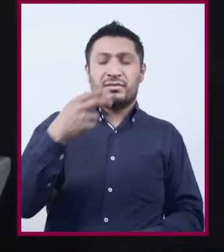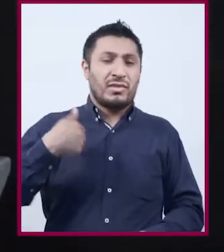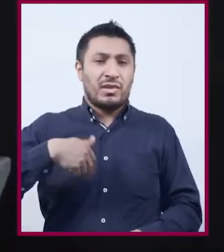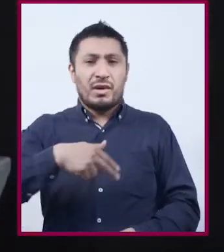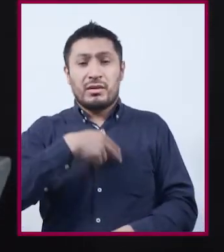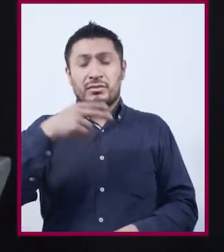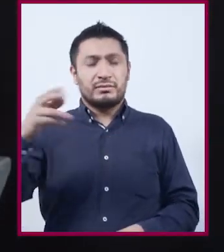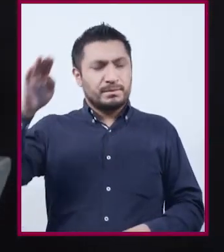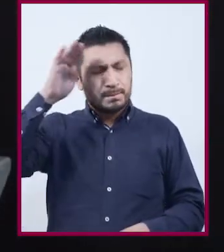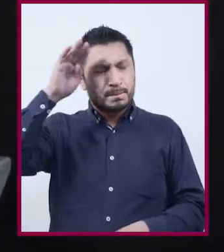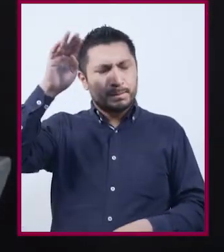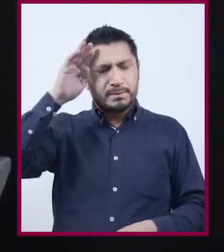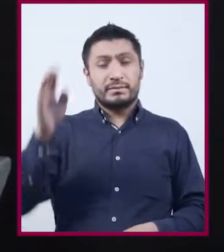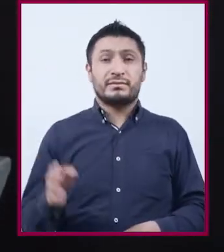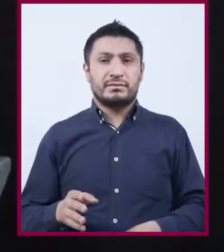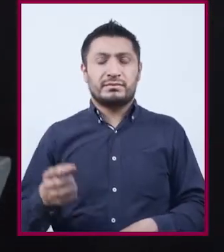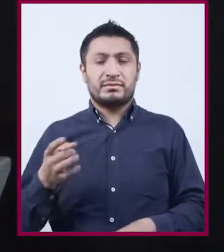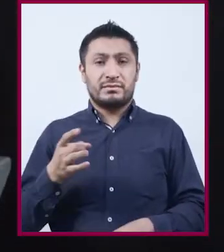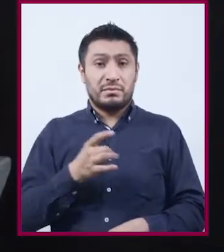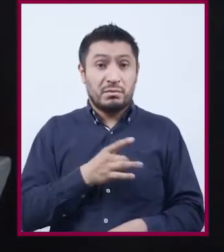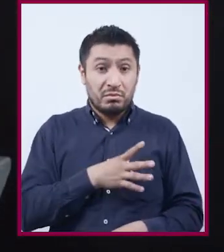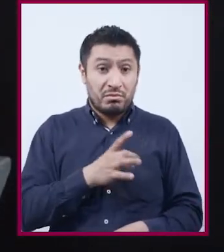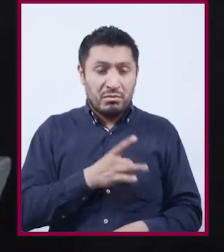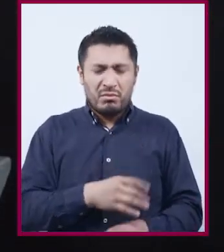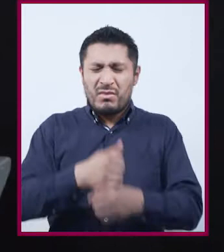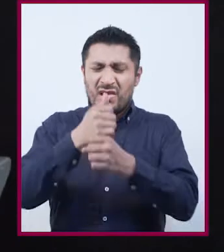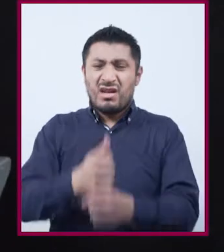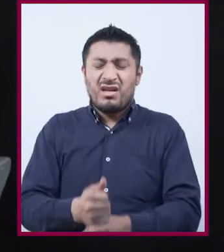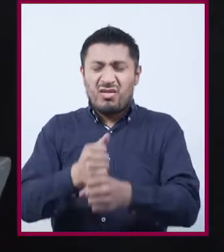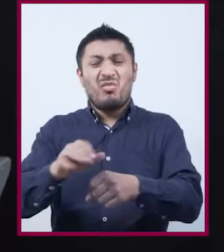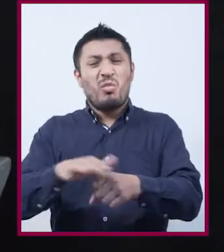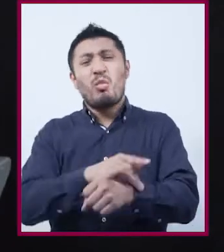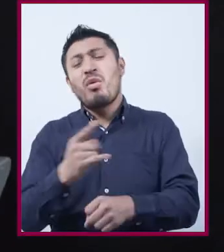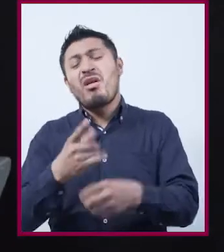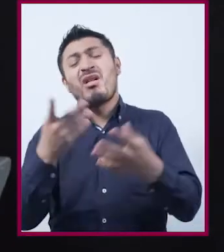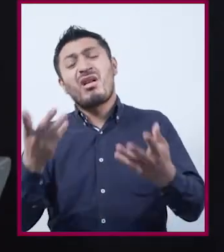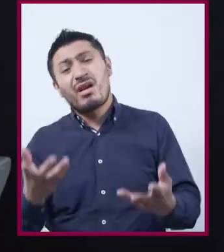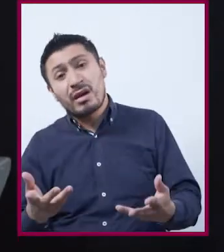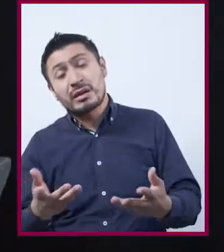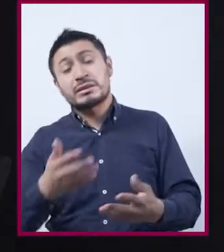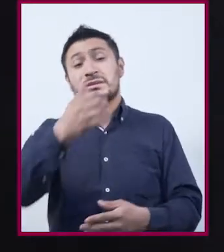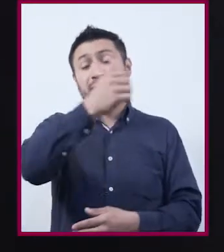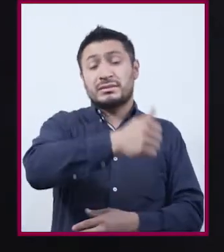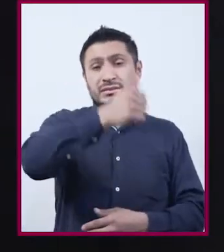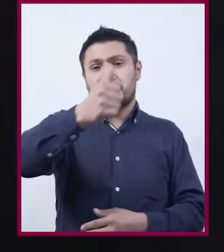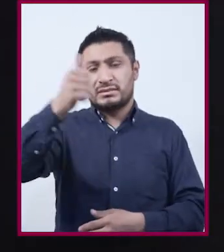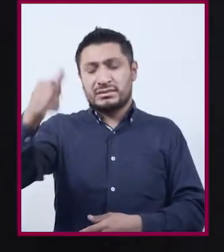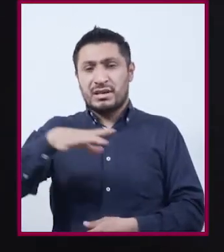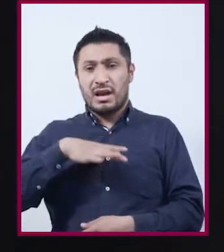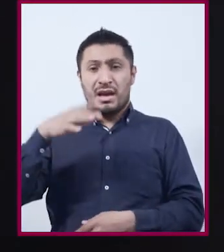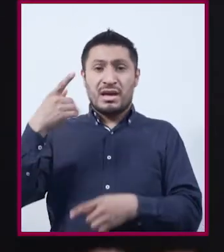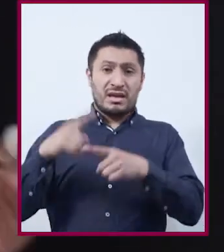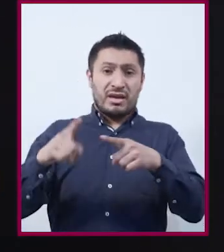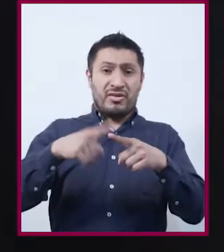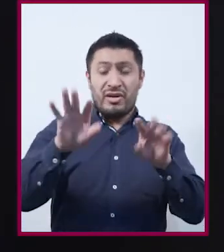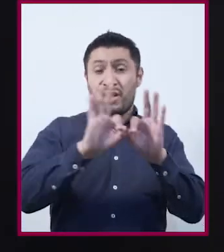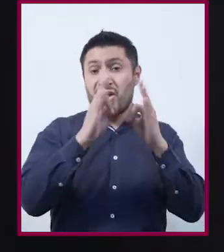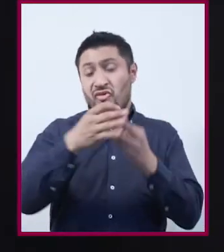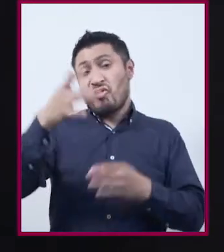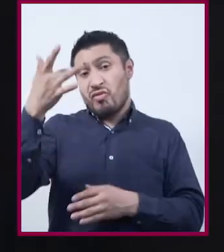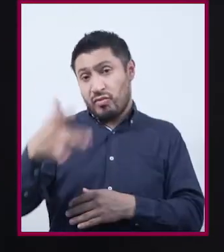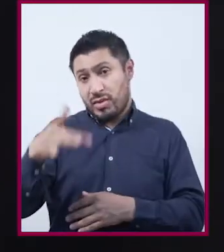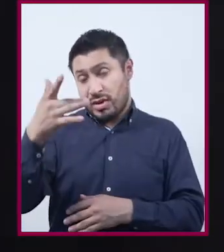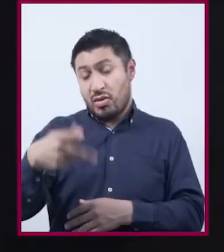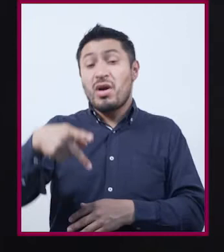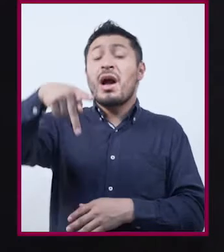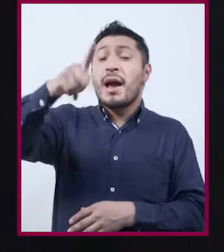Ante esta situación podríamos preguntarnos, ¿por qué le tenemos tanto miedo al sufrimiento? Cada quien experimenta el dolor de